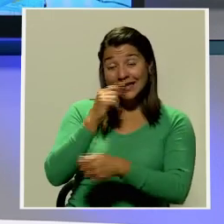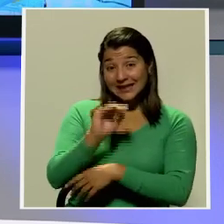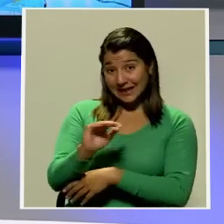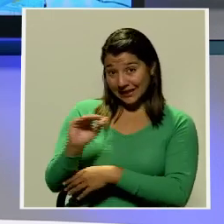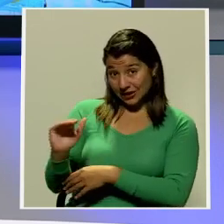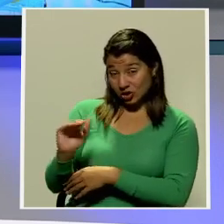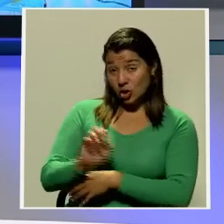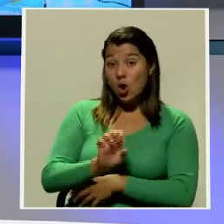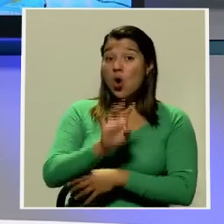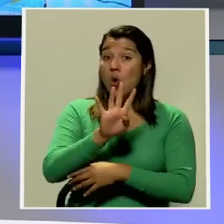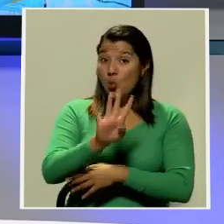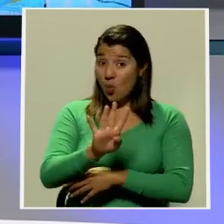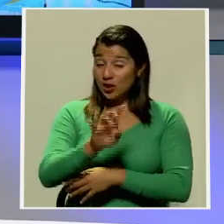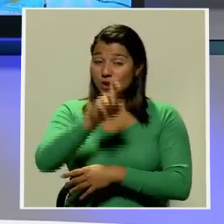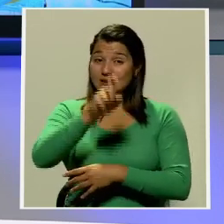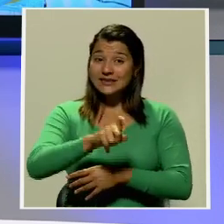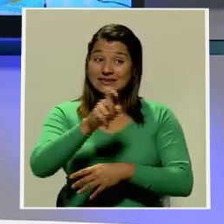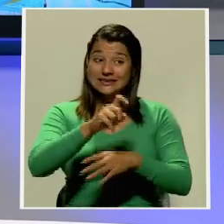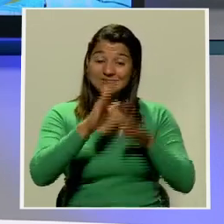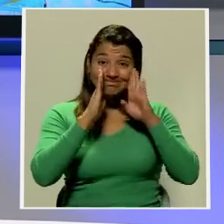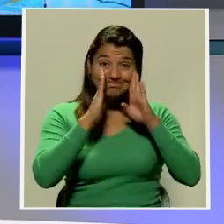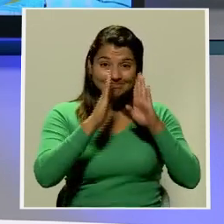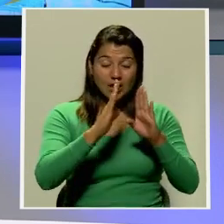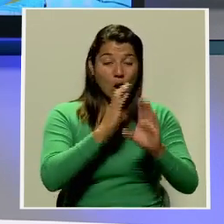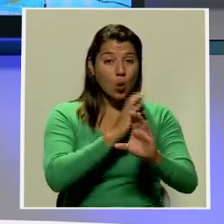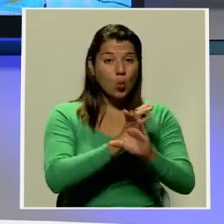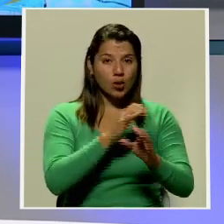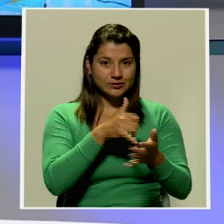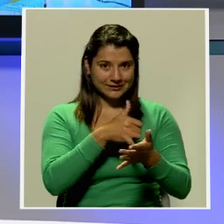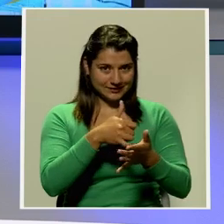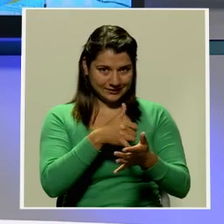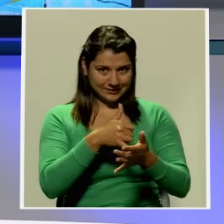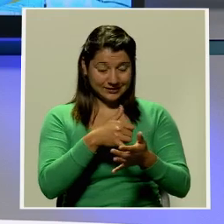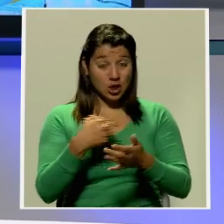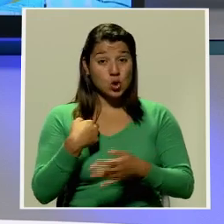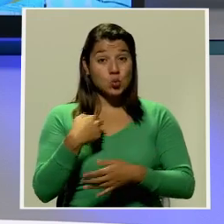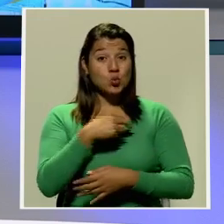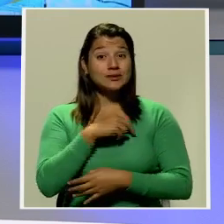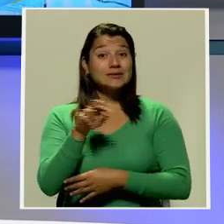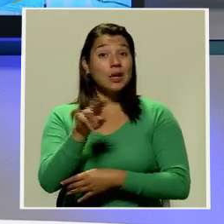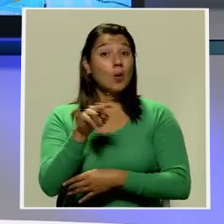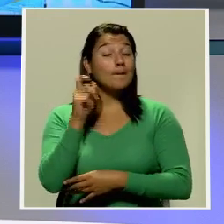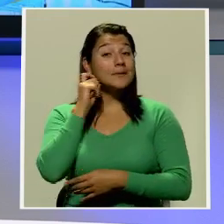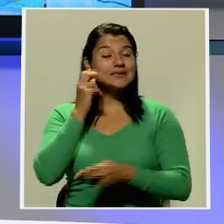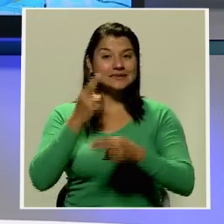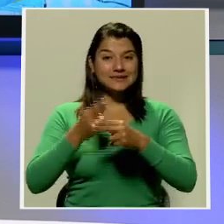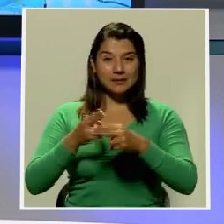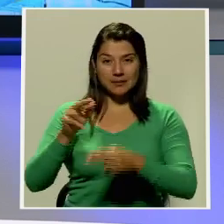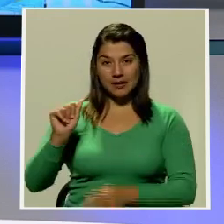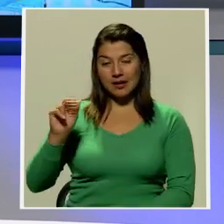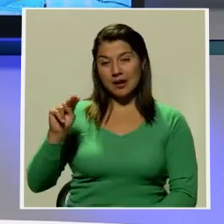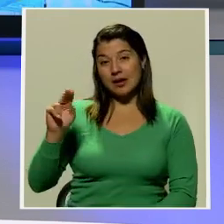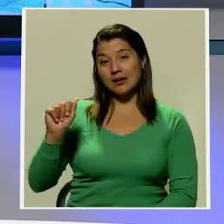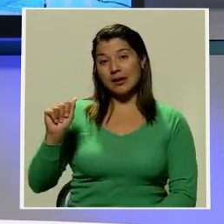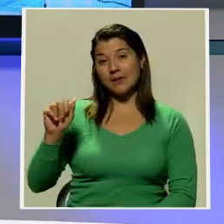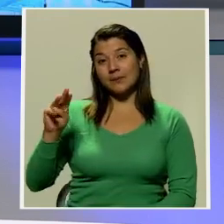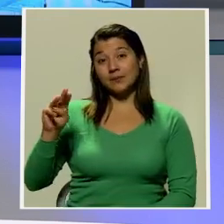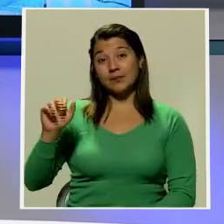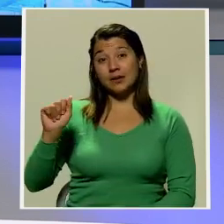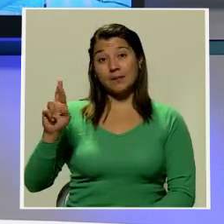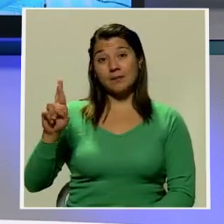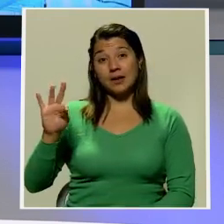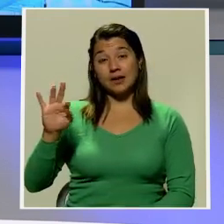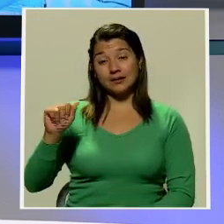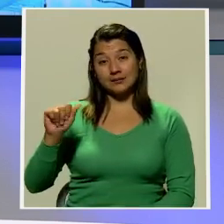requieren de cuidados intensivos. Nuestra compañera Ana Marta Arce nos trae la información. Adelante,